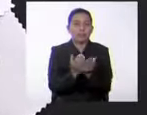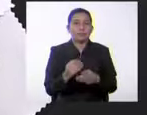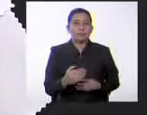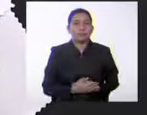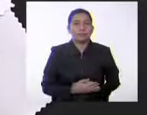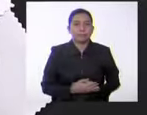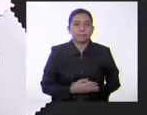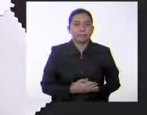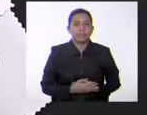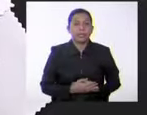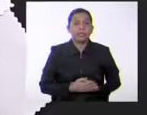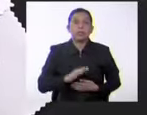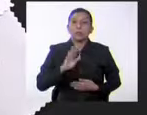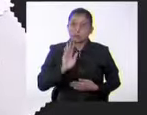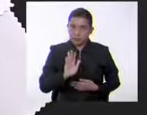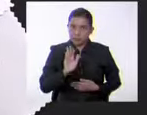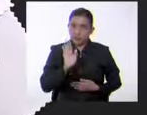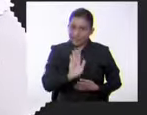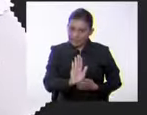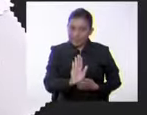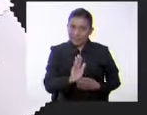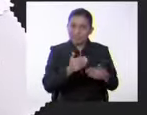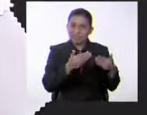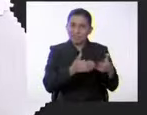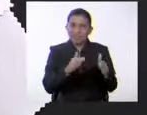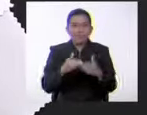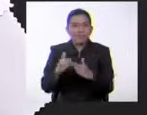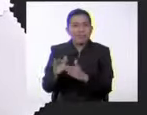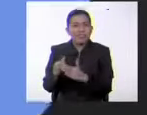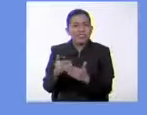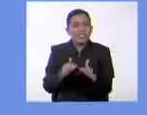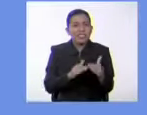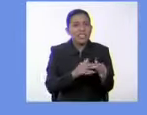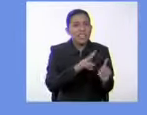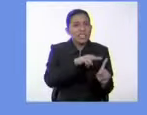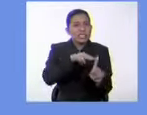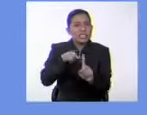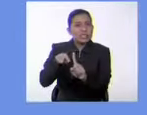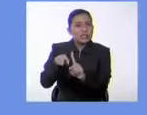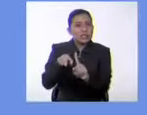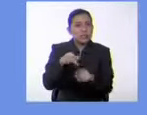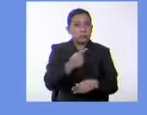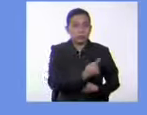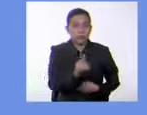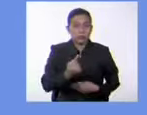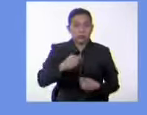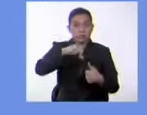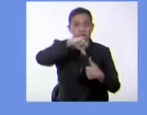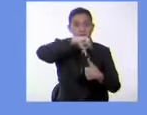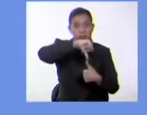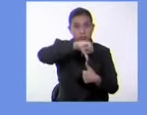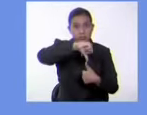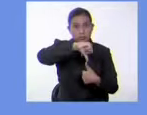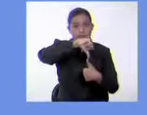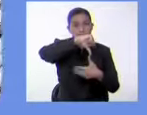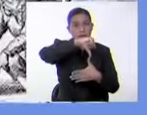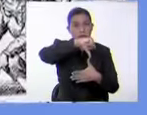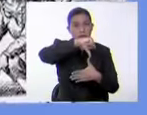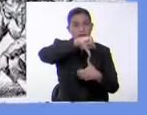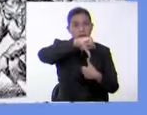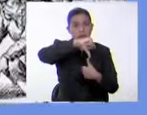esas características se dan con los norteamericanos, con los de Centroamérica y con Suramérica. Es